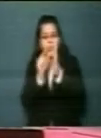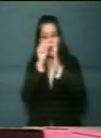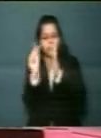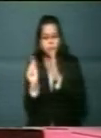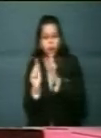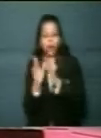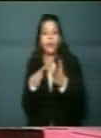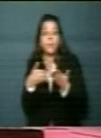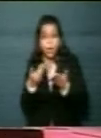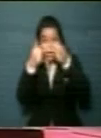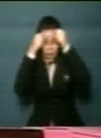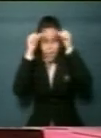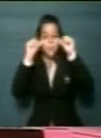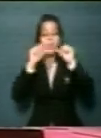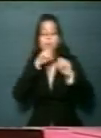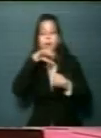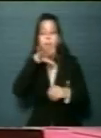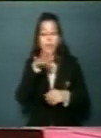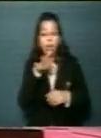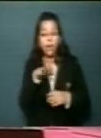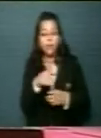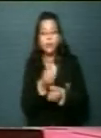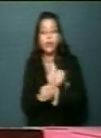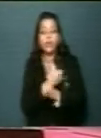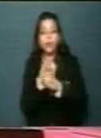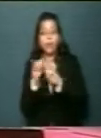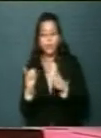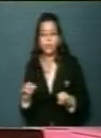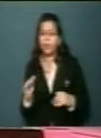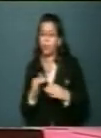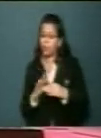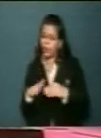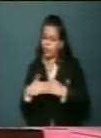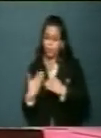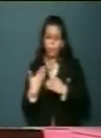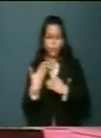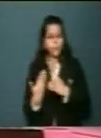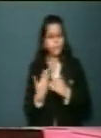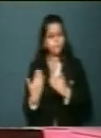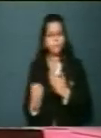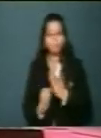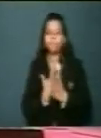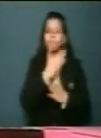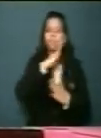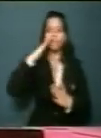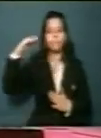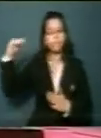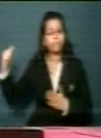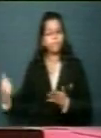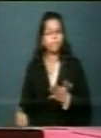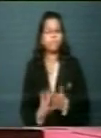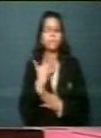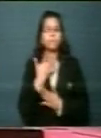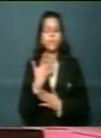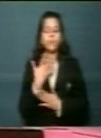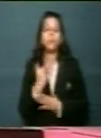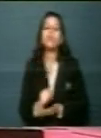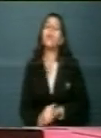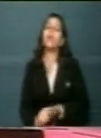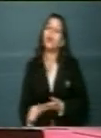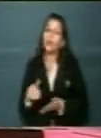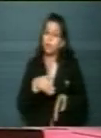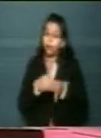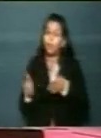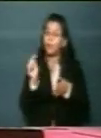desde la Declaración de la Independencia y el consecuente surgimiento de la República. A partir de aquella